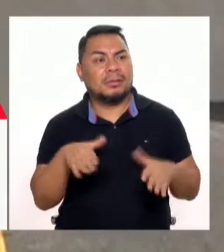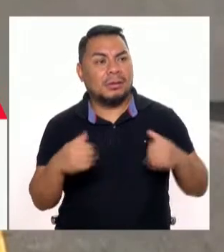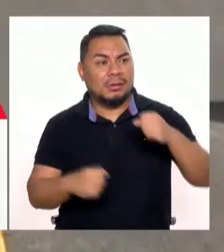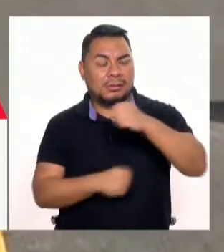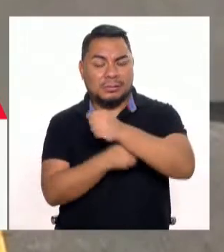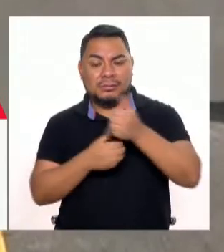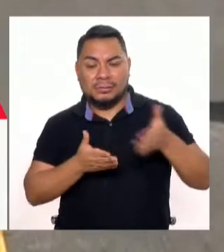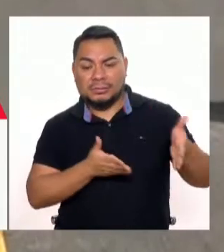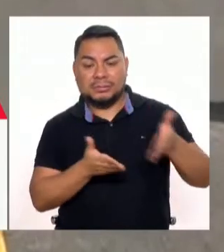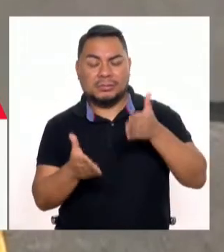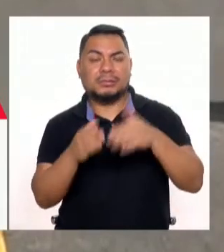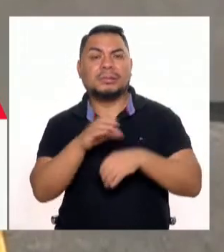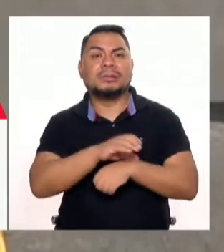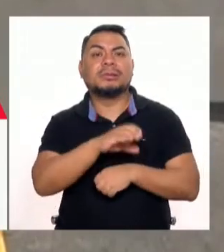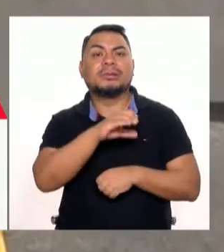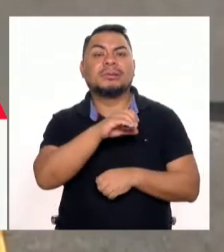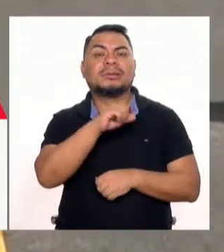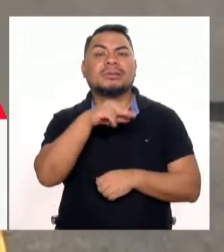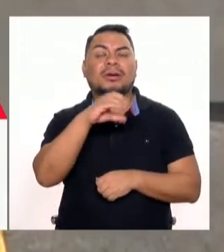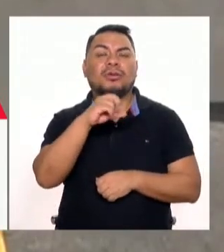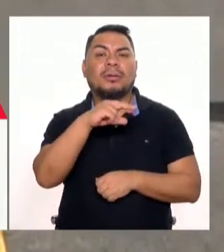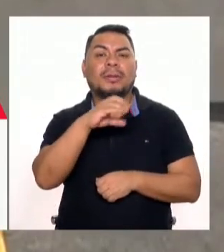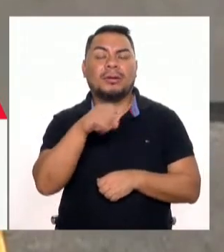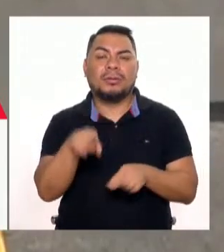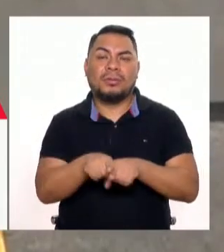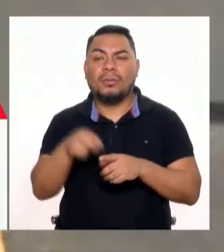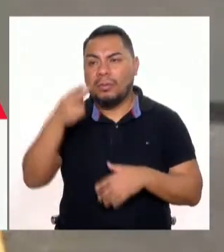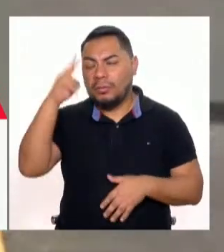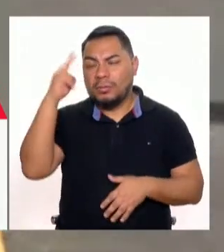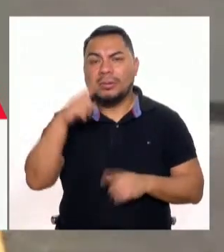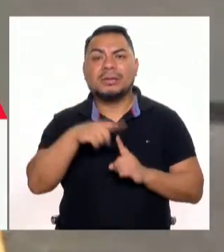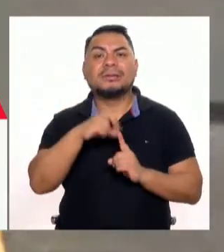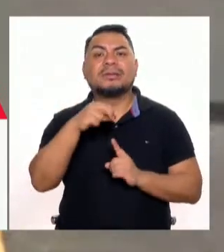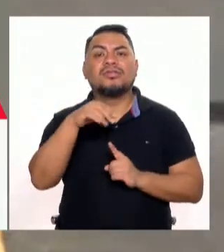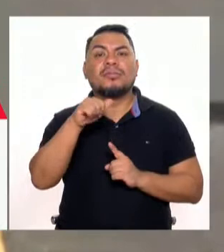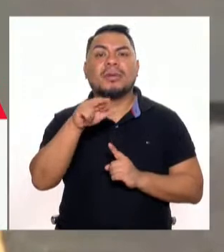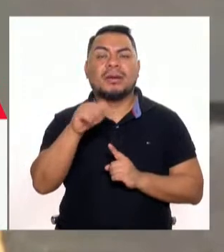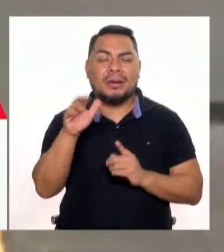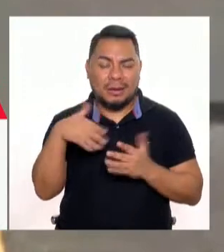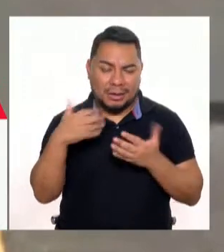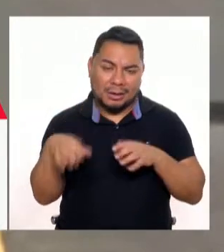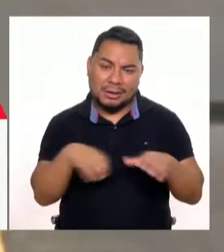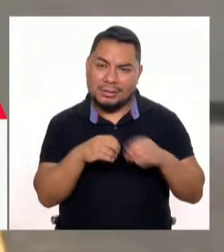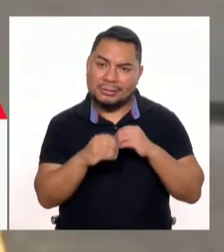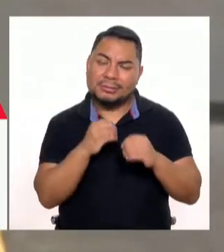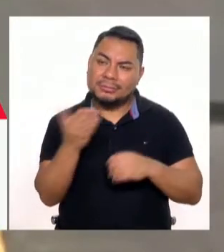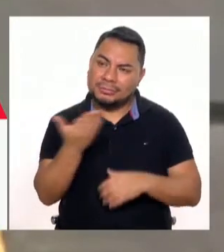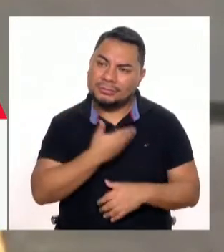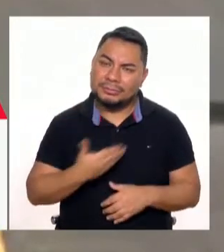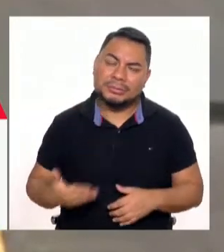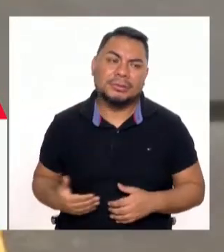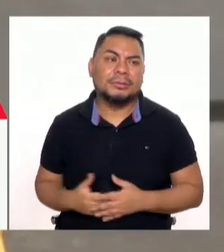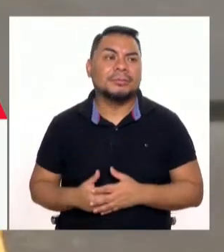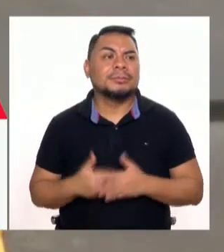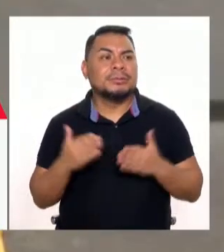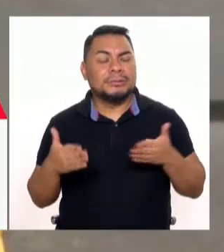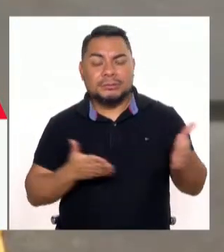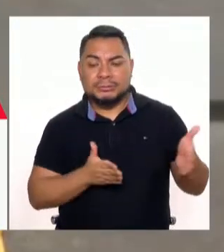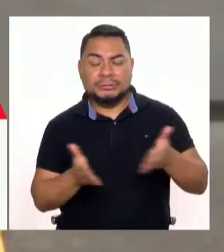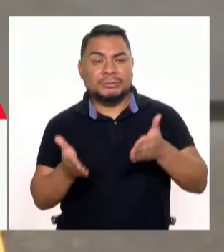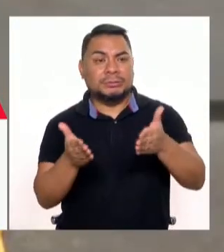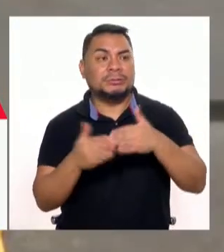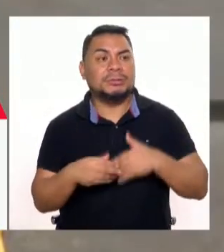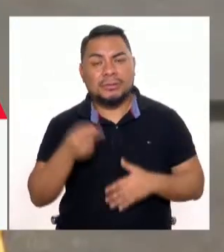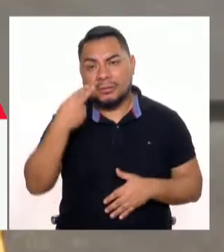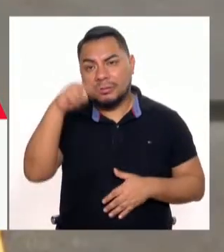de cerro de Pasco huásnuco Tingo María que hacerlo presidenta la carretera